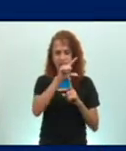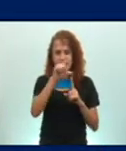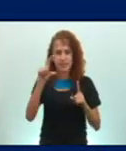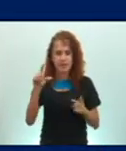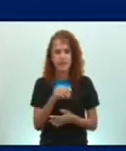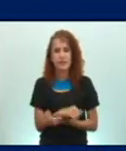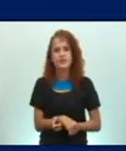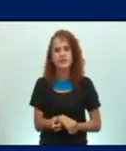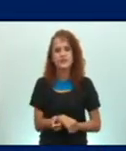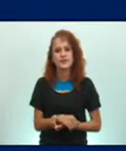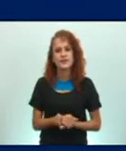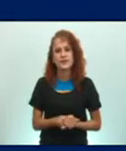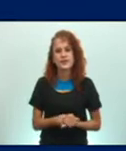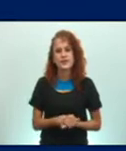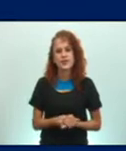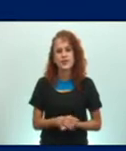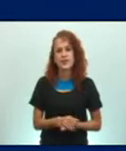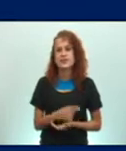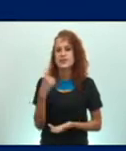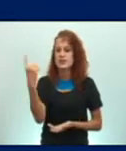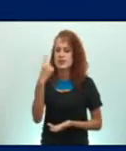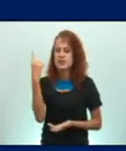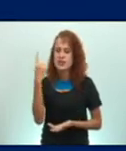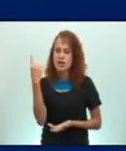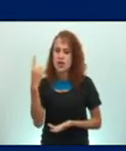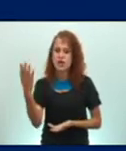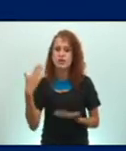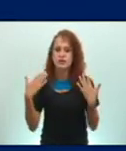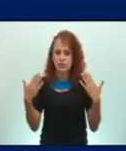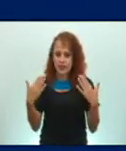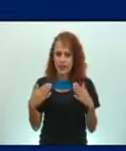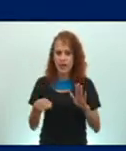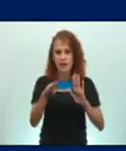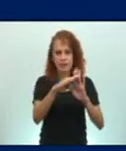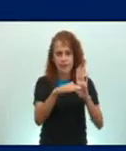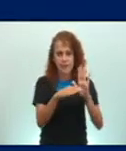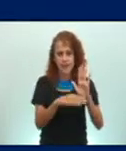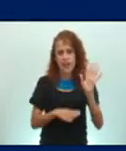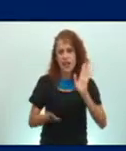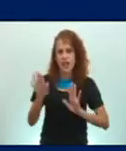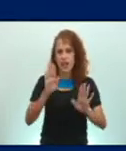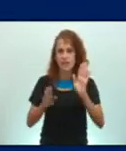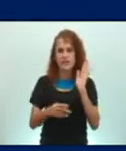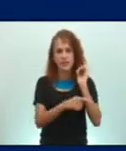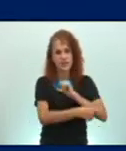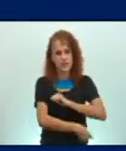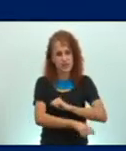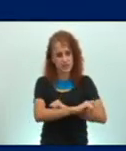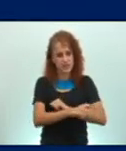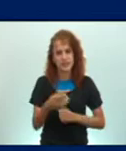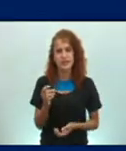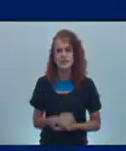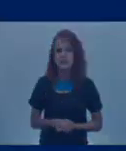Tema de nuestro encuentro de hoy, precisamente ese, ciclones tropicales y medidas de la defensa civil.